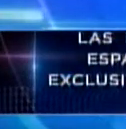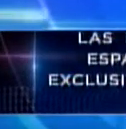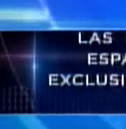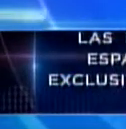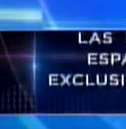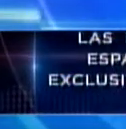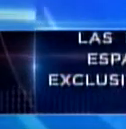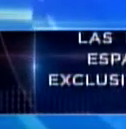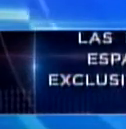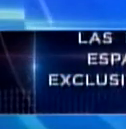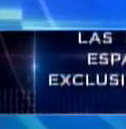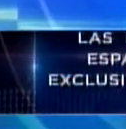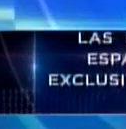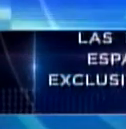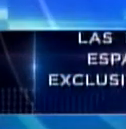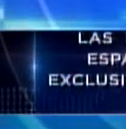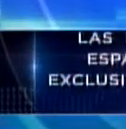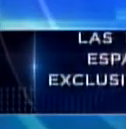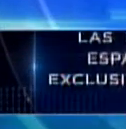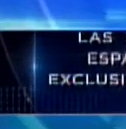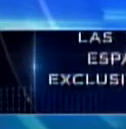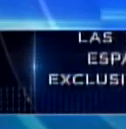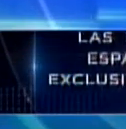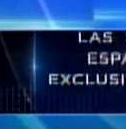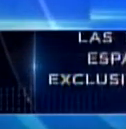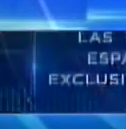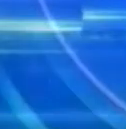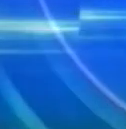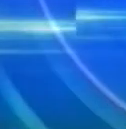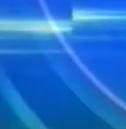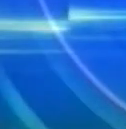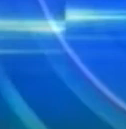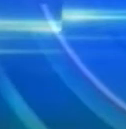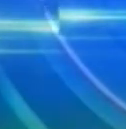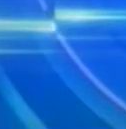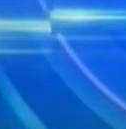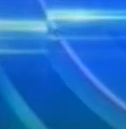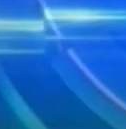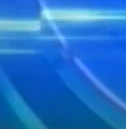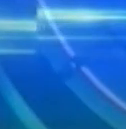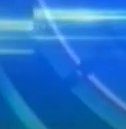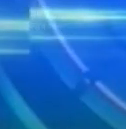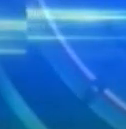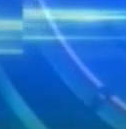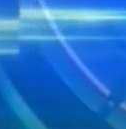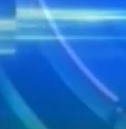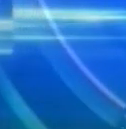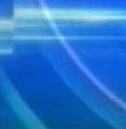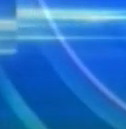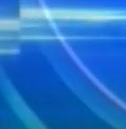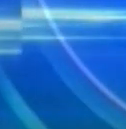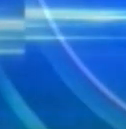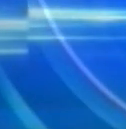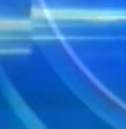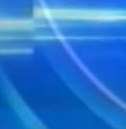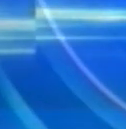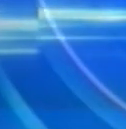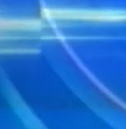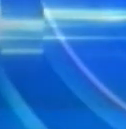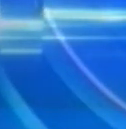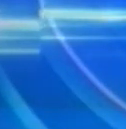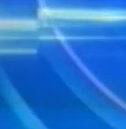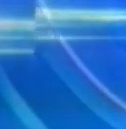segundo mandatario. Bienvenida, asambleísta. ¿Cómo le va? Buen día. Buenos días, Antonieta. Un saludo a todos los televidentes aquí. Bien, el CAL aprobó, inició